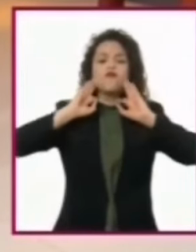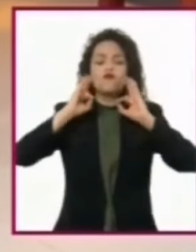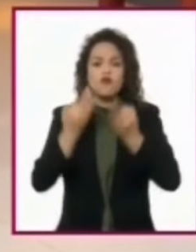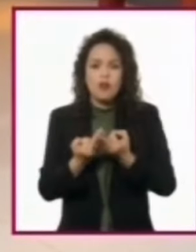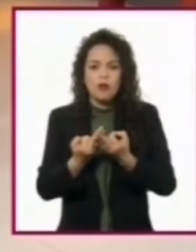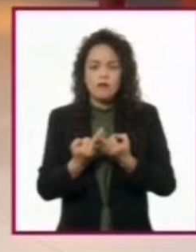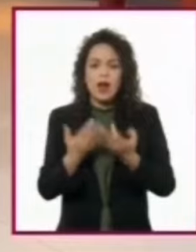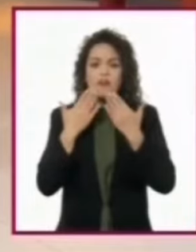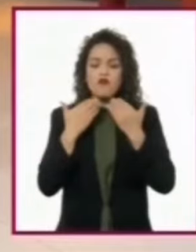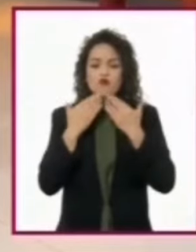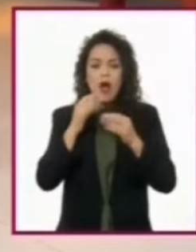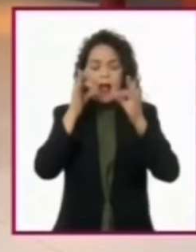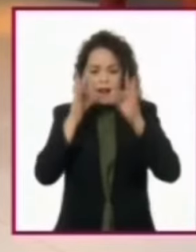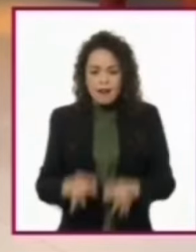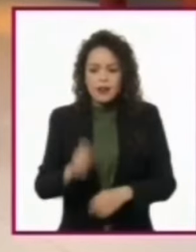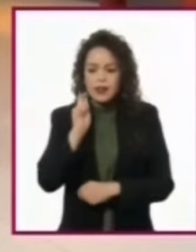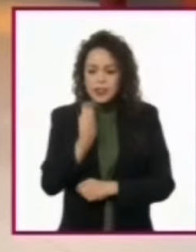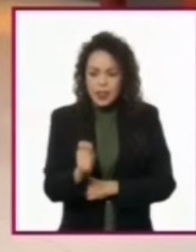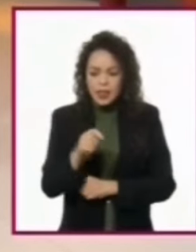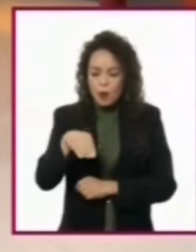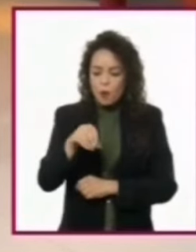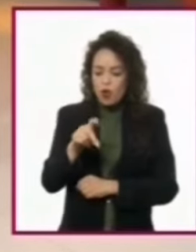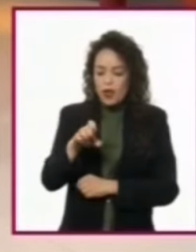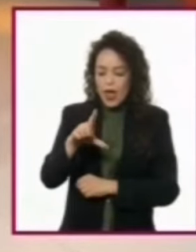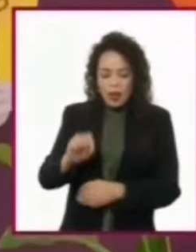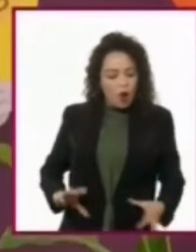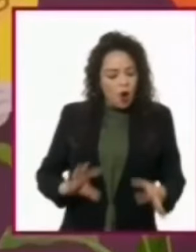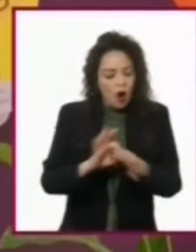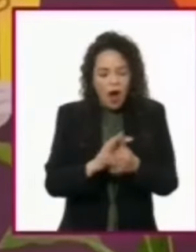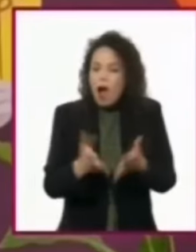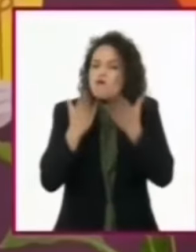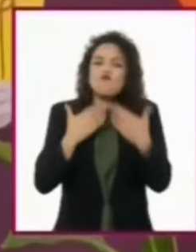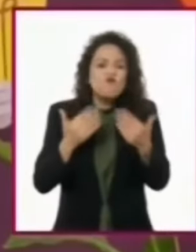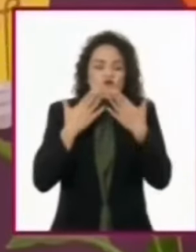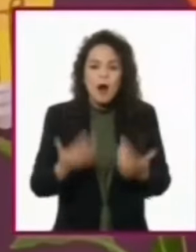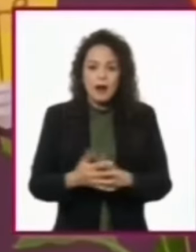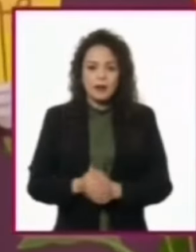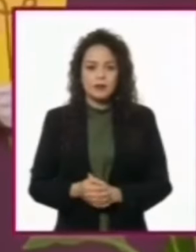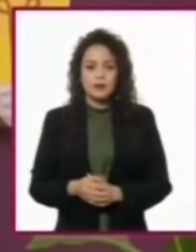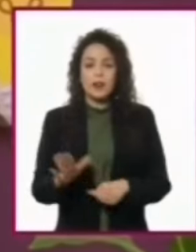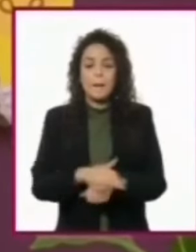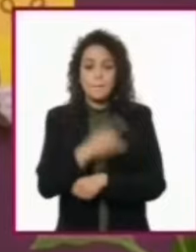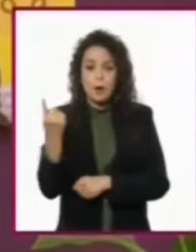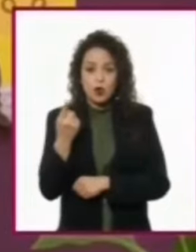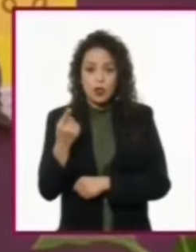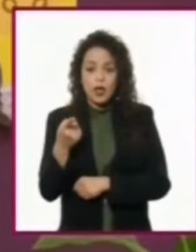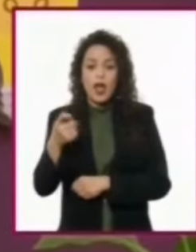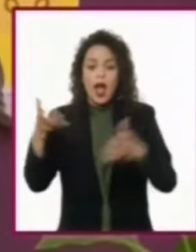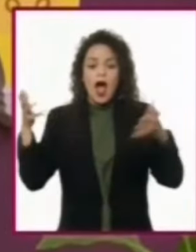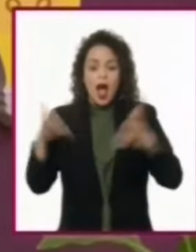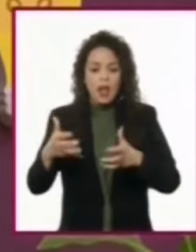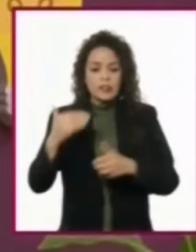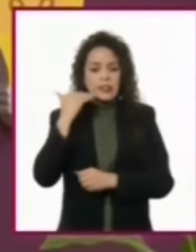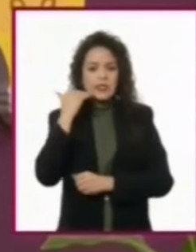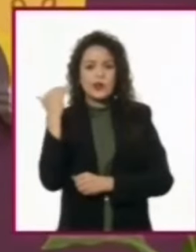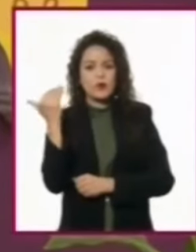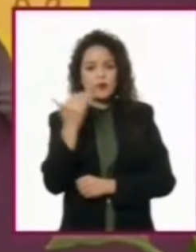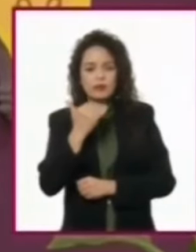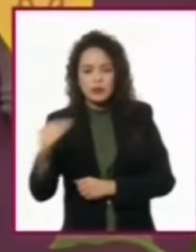sin apegarse a un modelo o partes de un modelo, pues son producidas por deformaciones